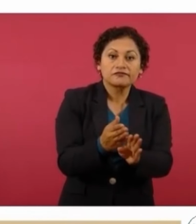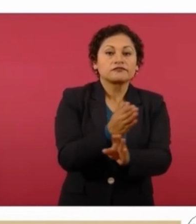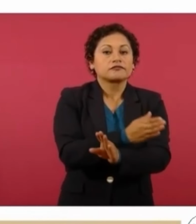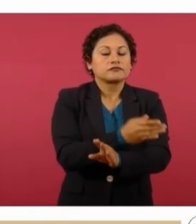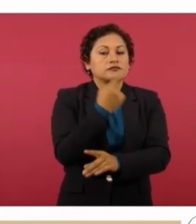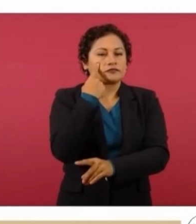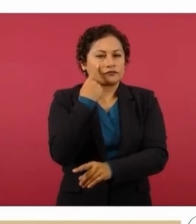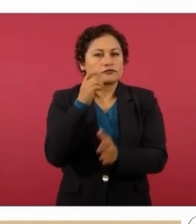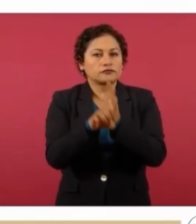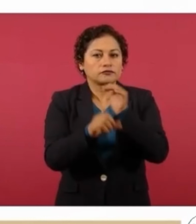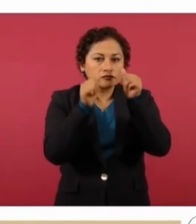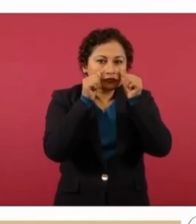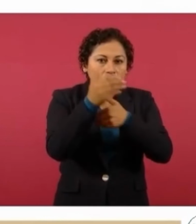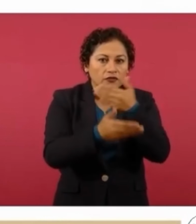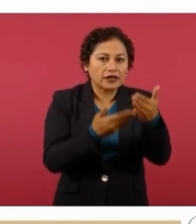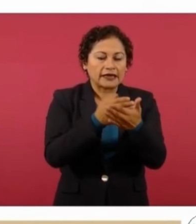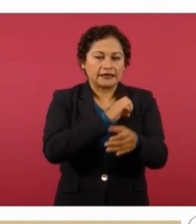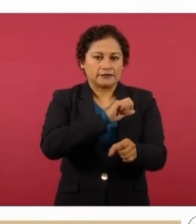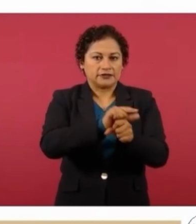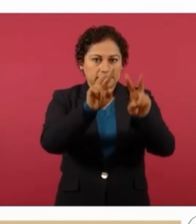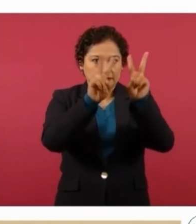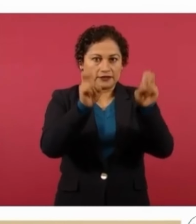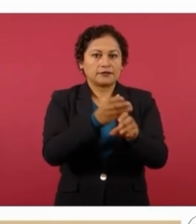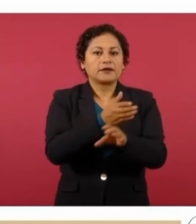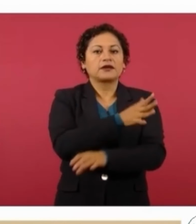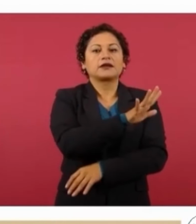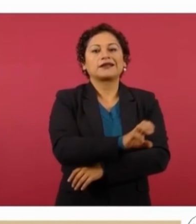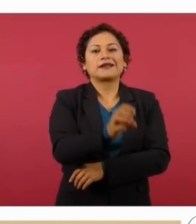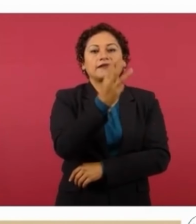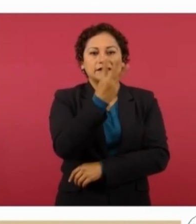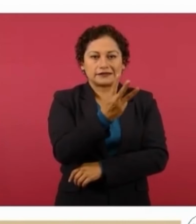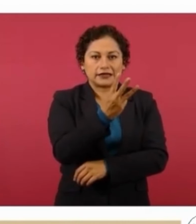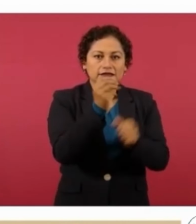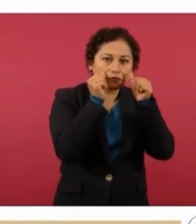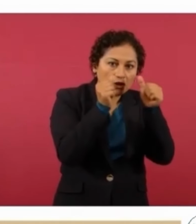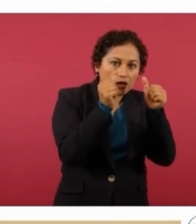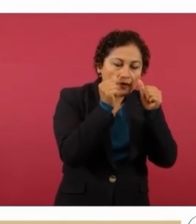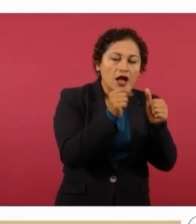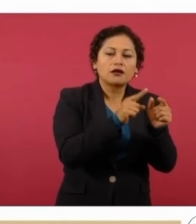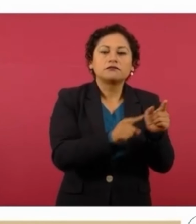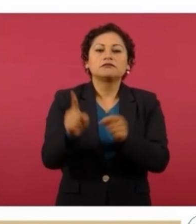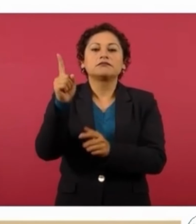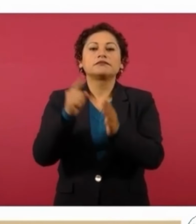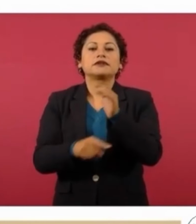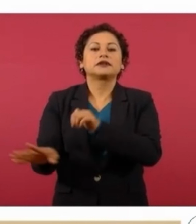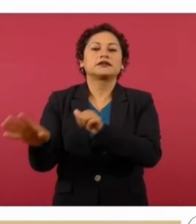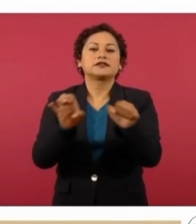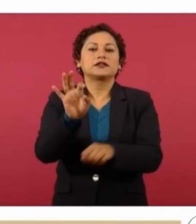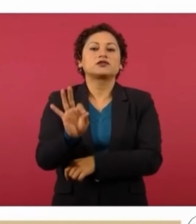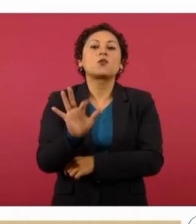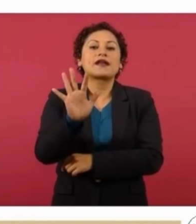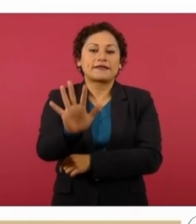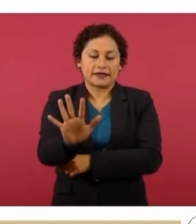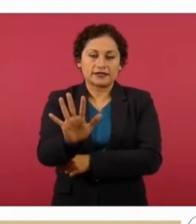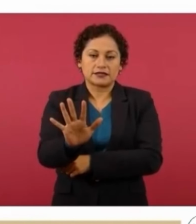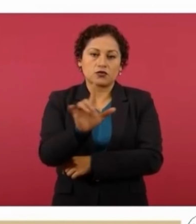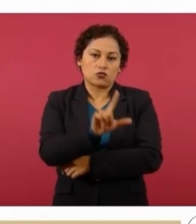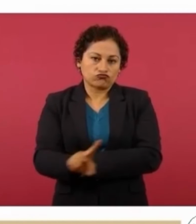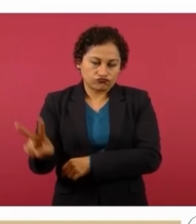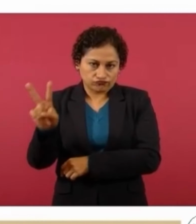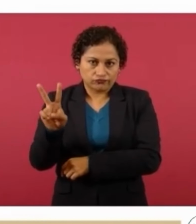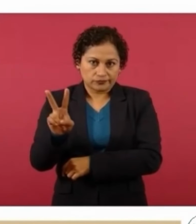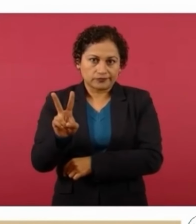consulta de especialidad, que pasó de 503 consultas promedio semanales a 1,645 consultas promedio a la